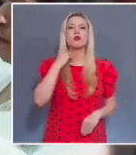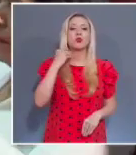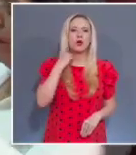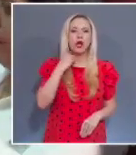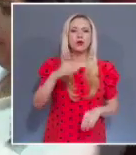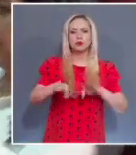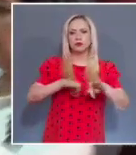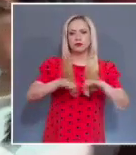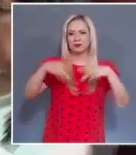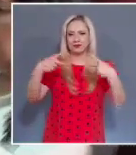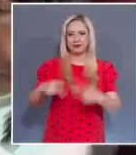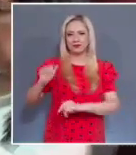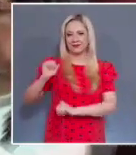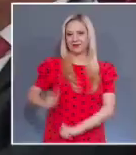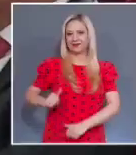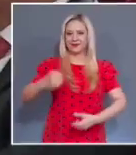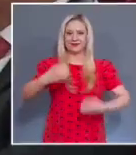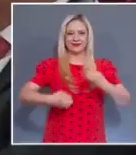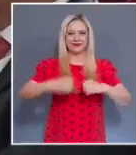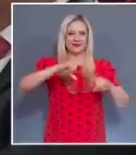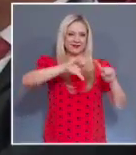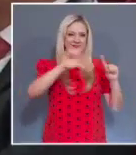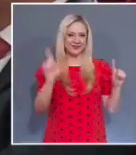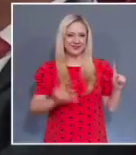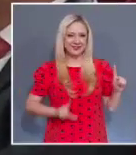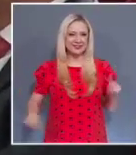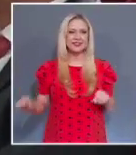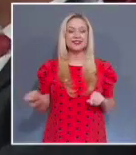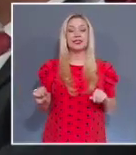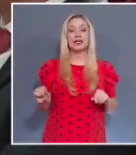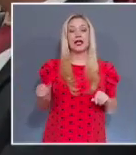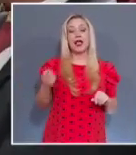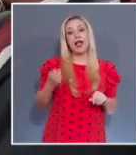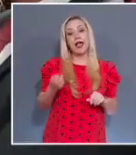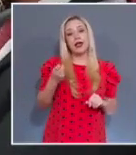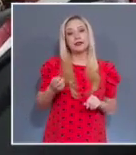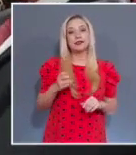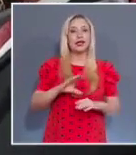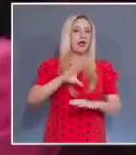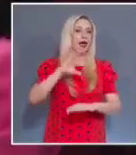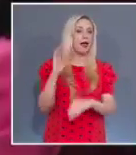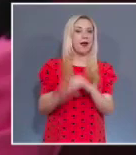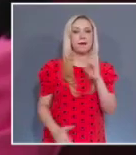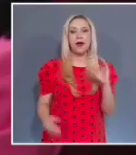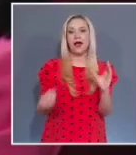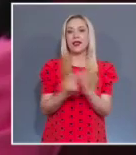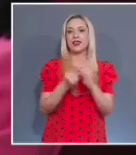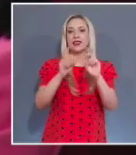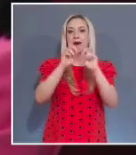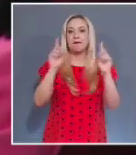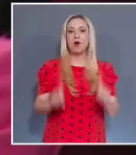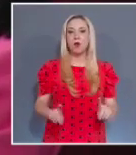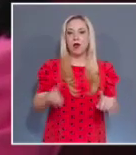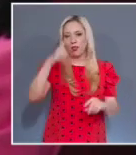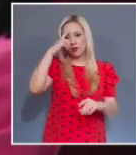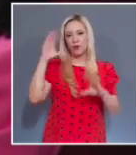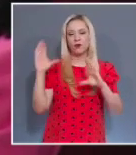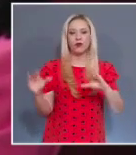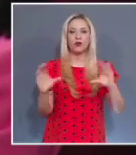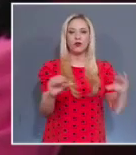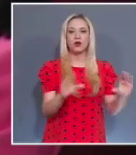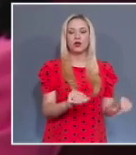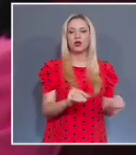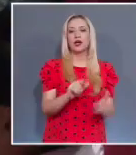Poder Judicial de la Federación que culminaron el diplomado en Derecho Urbano y que inician el posgrado en